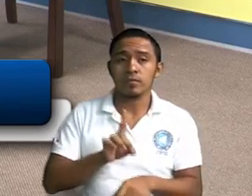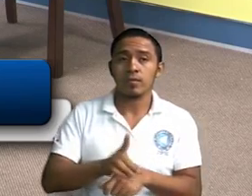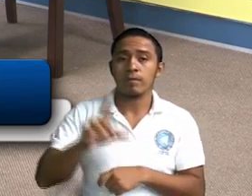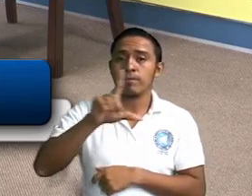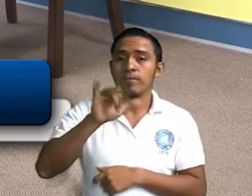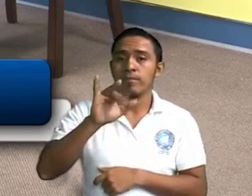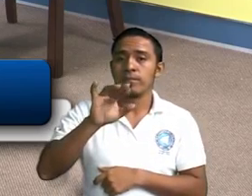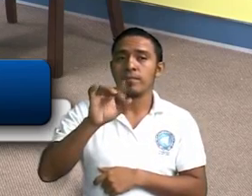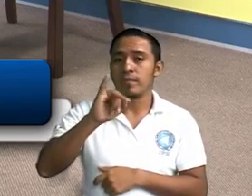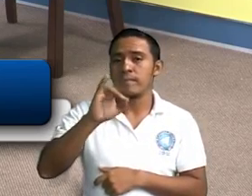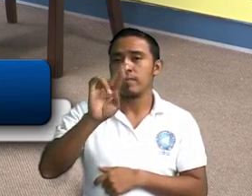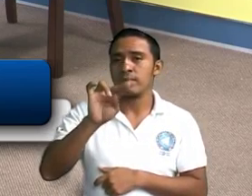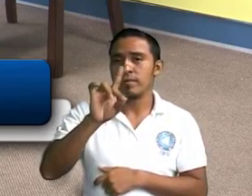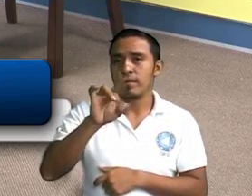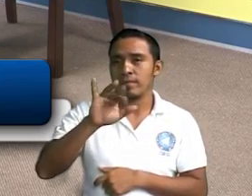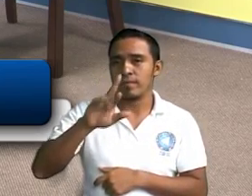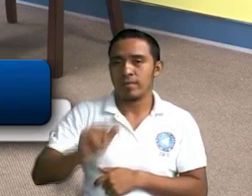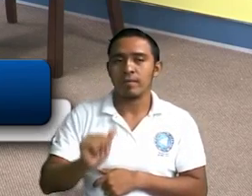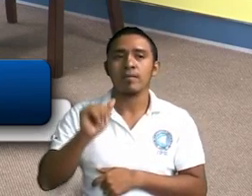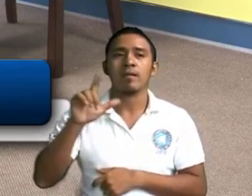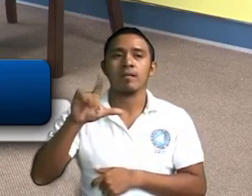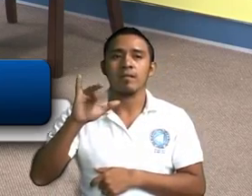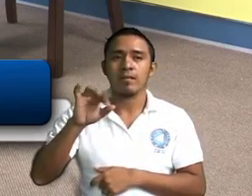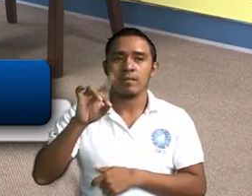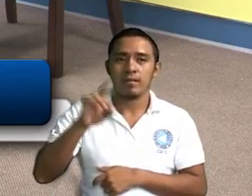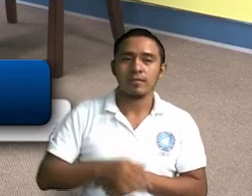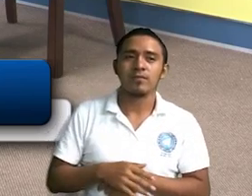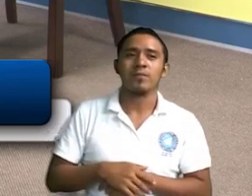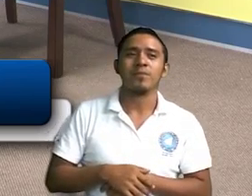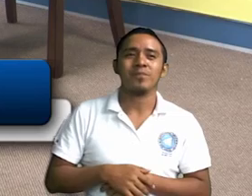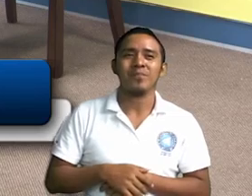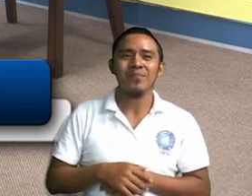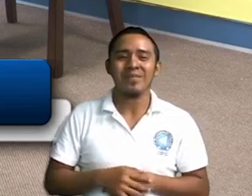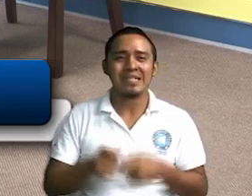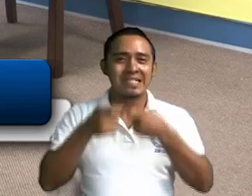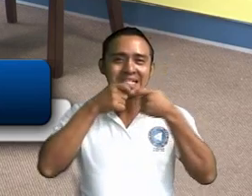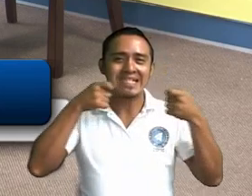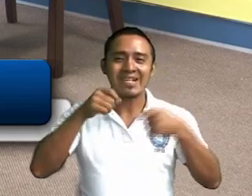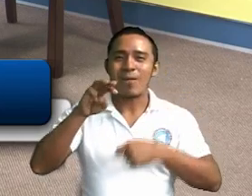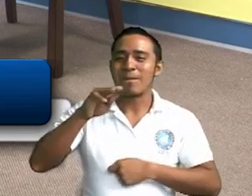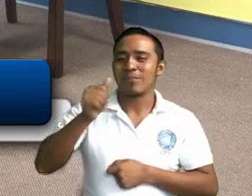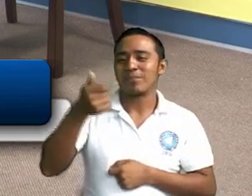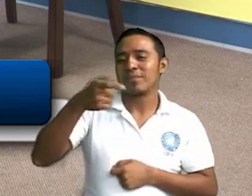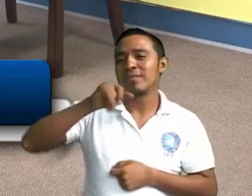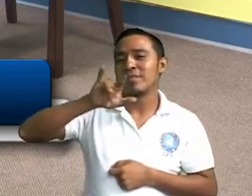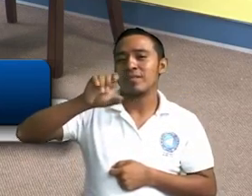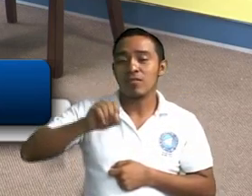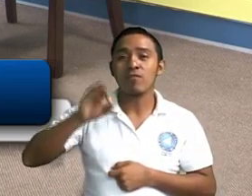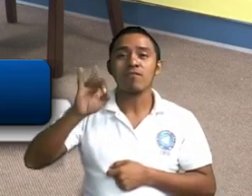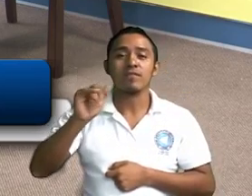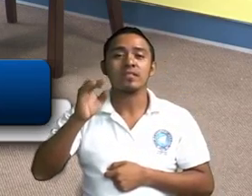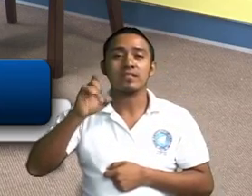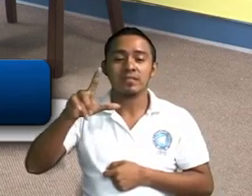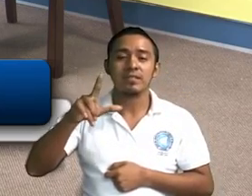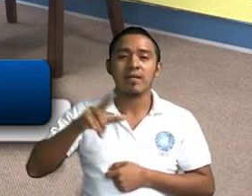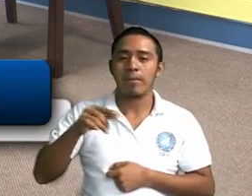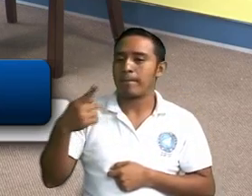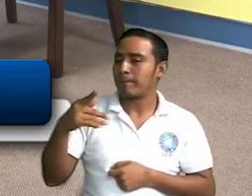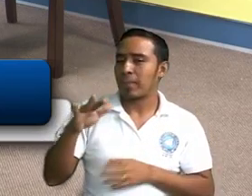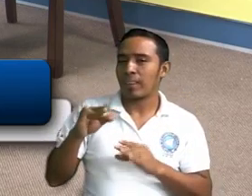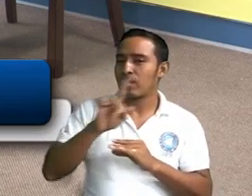lindo indira lindo cirujano maxilofacial a corregir la ciudadana plano si no sanan maxilofacial del hospital